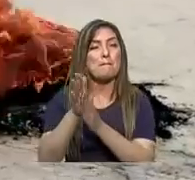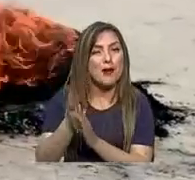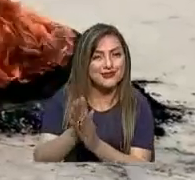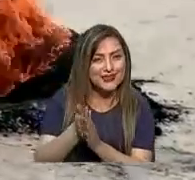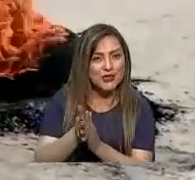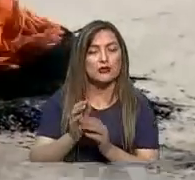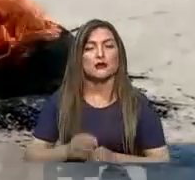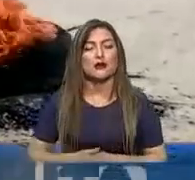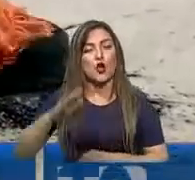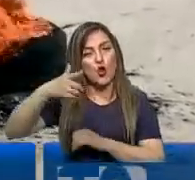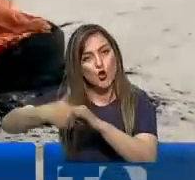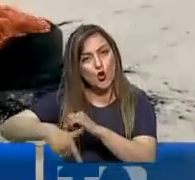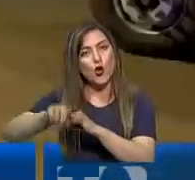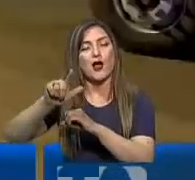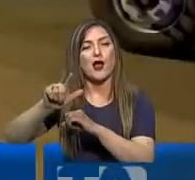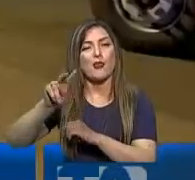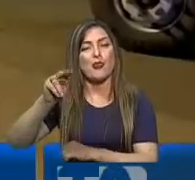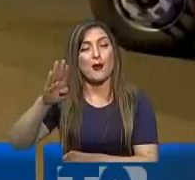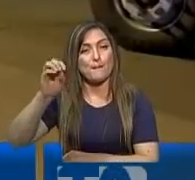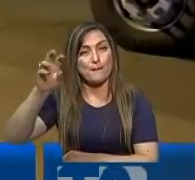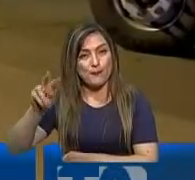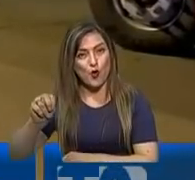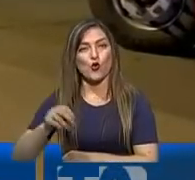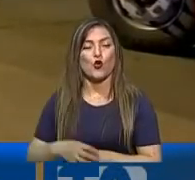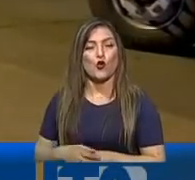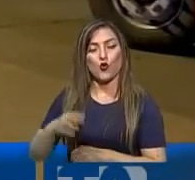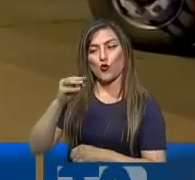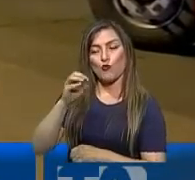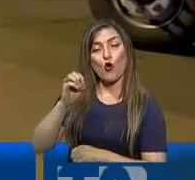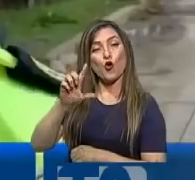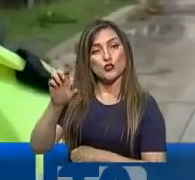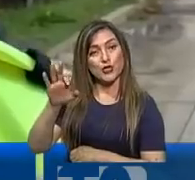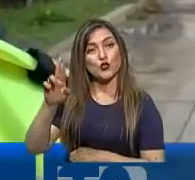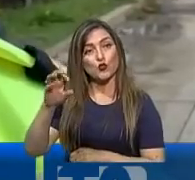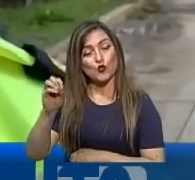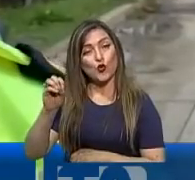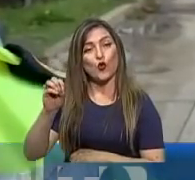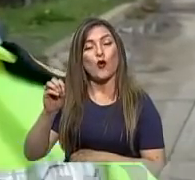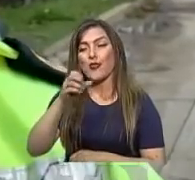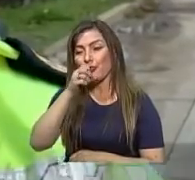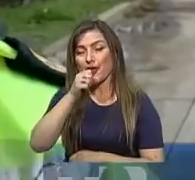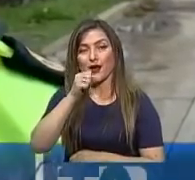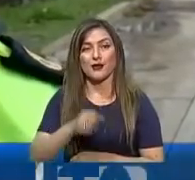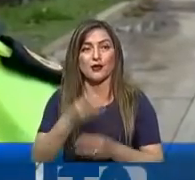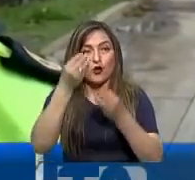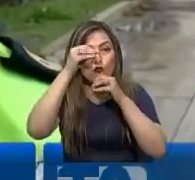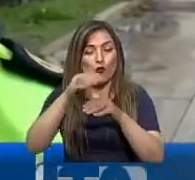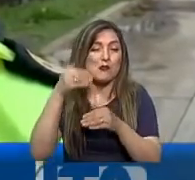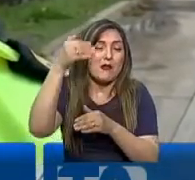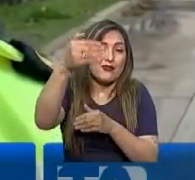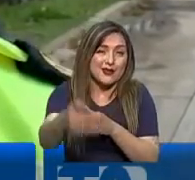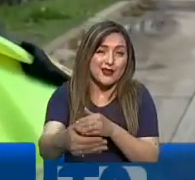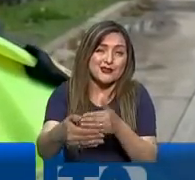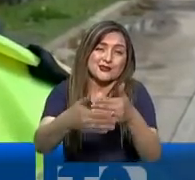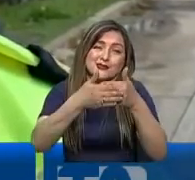Loja a la altura de Xiña y Nabón y la vía Molleturo Naranjal. Obviamente se les está dando a conocer que la vía más adelante se encuentra cerrada y a qué